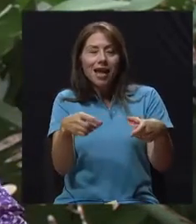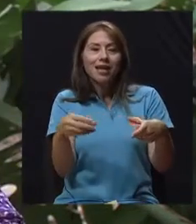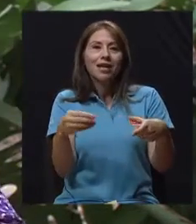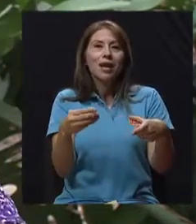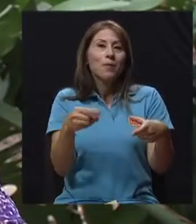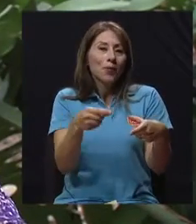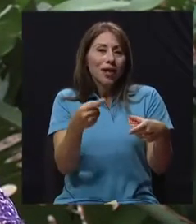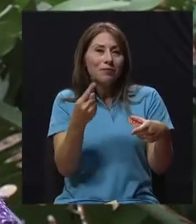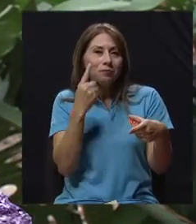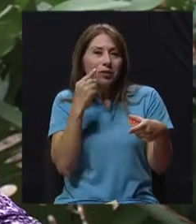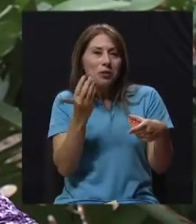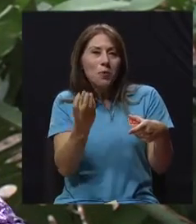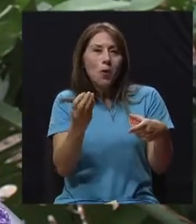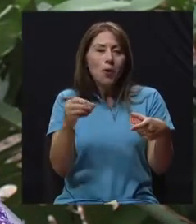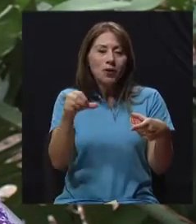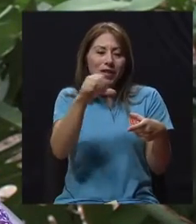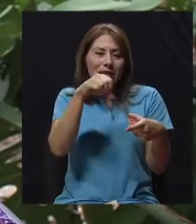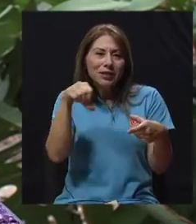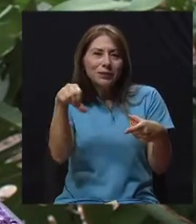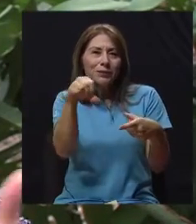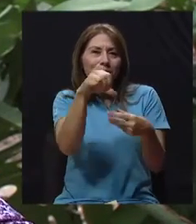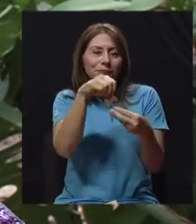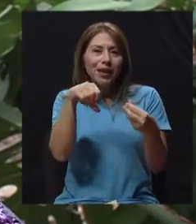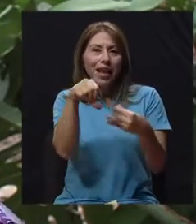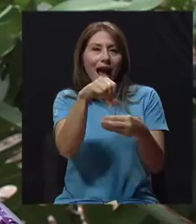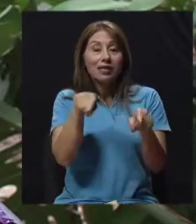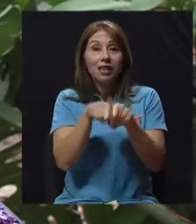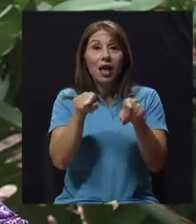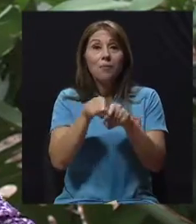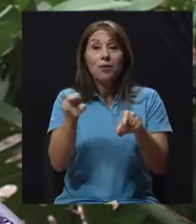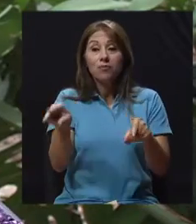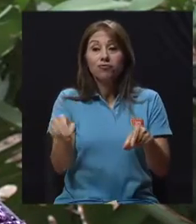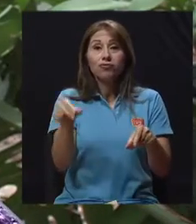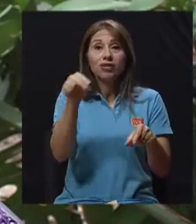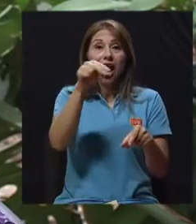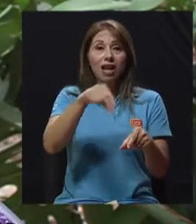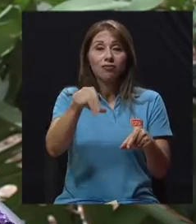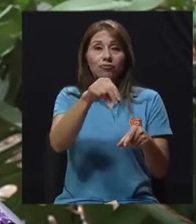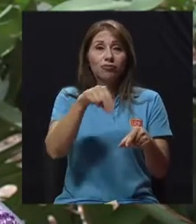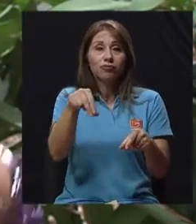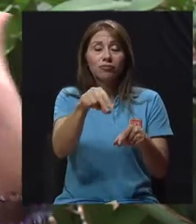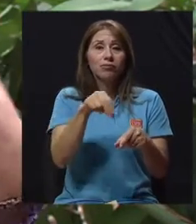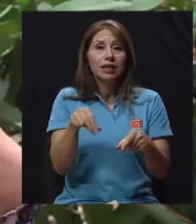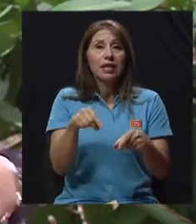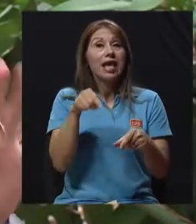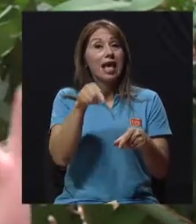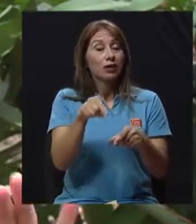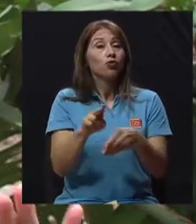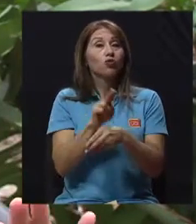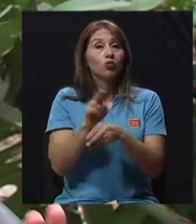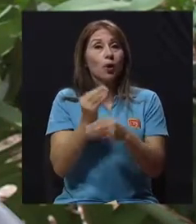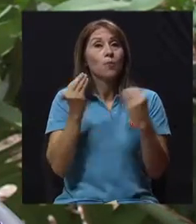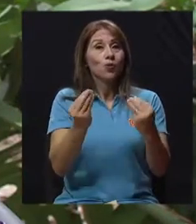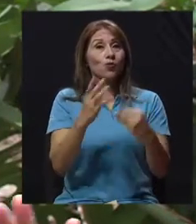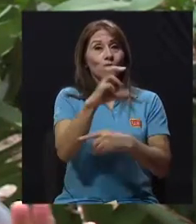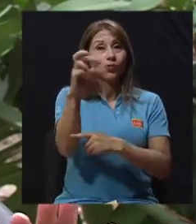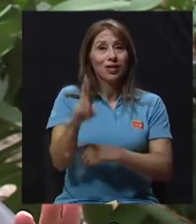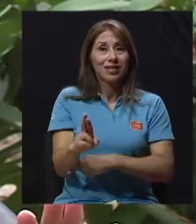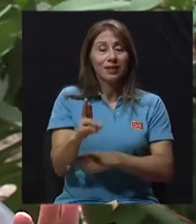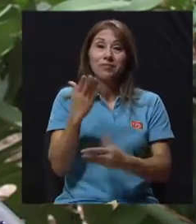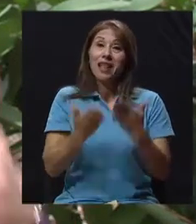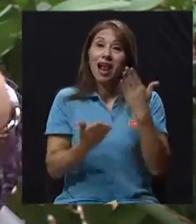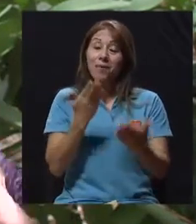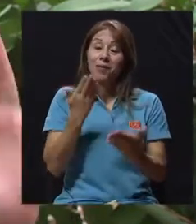de la cuenta y la sal. Yo creo que también el consumo de sal va mucho en aumento en nuestra población y a la larga eso podría nuestros